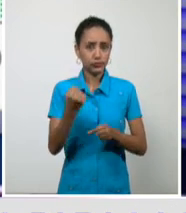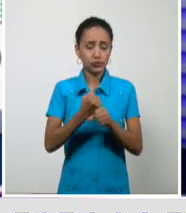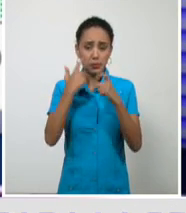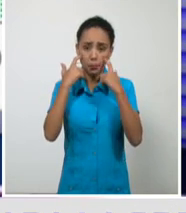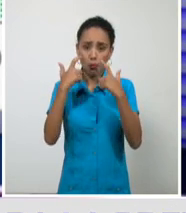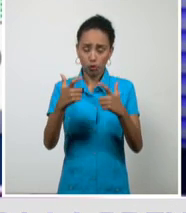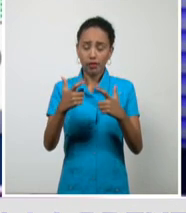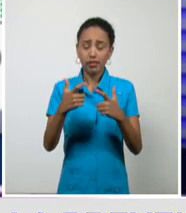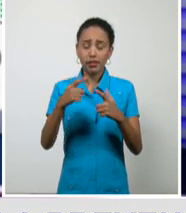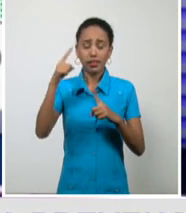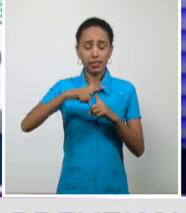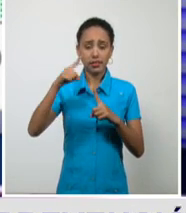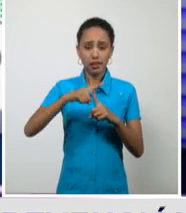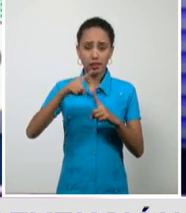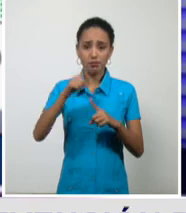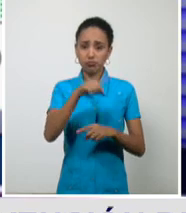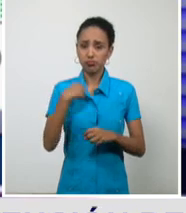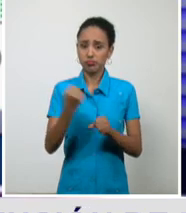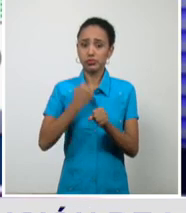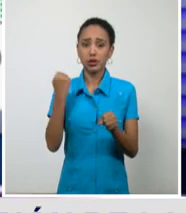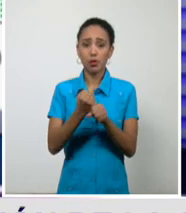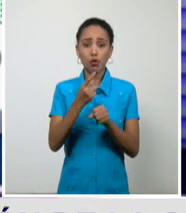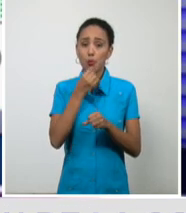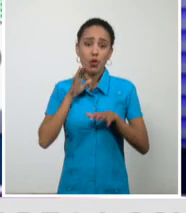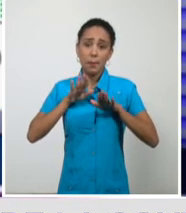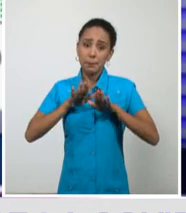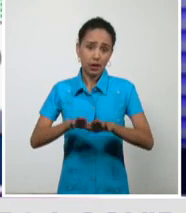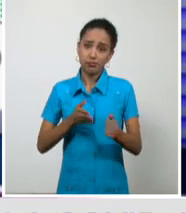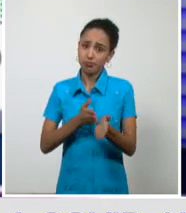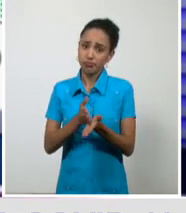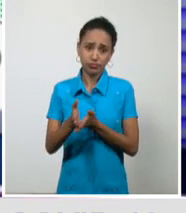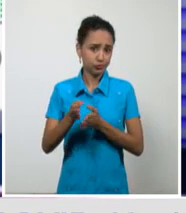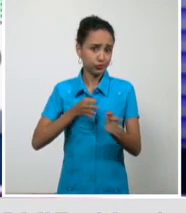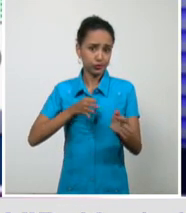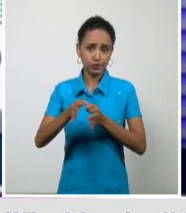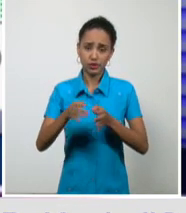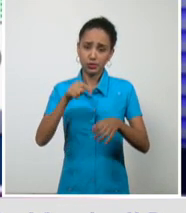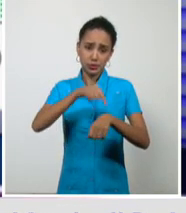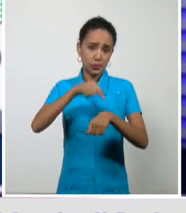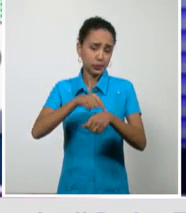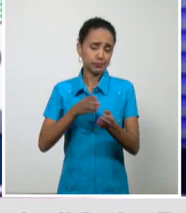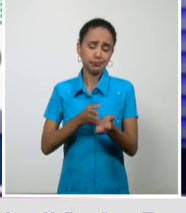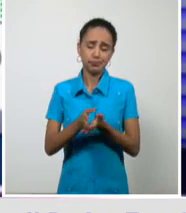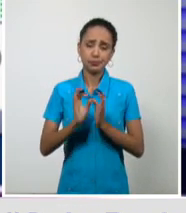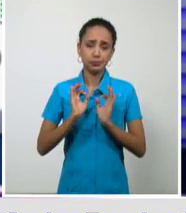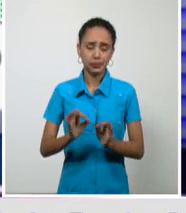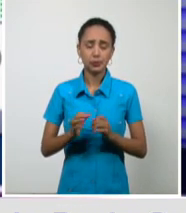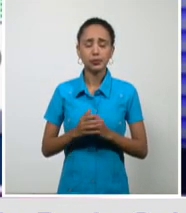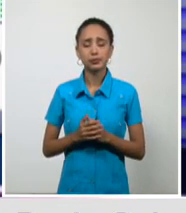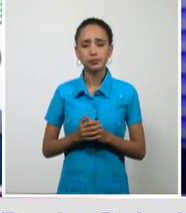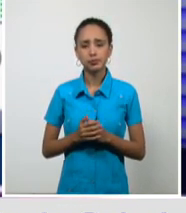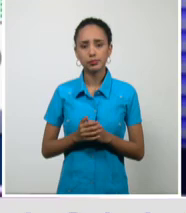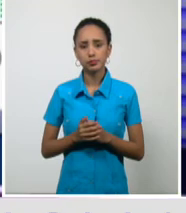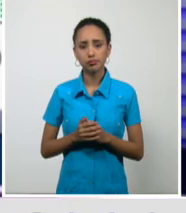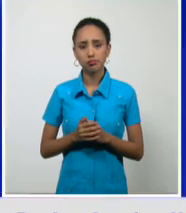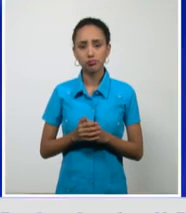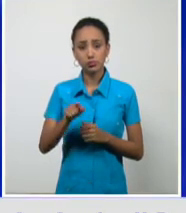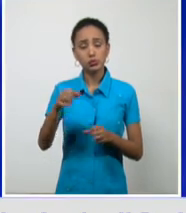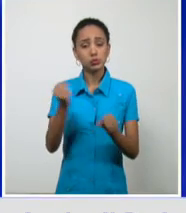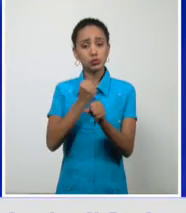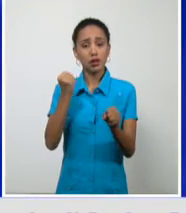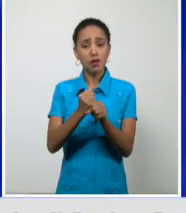que tampoco puede parar que tampoco puede parar en estos momentos. Y que por supuesto exige una relación